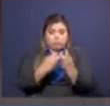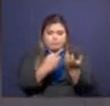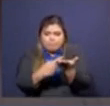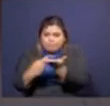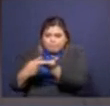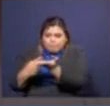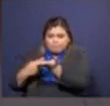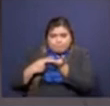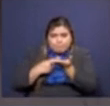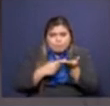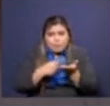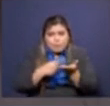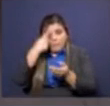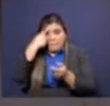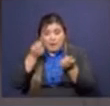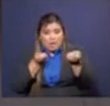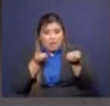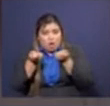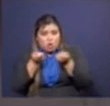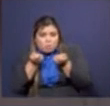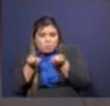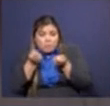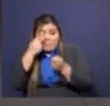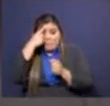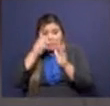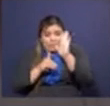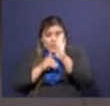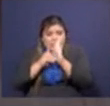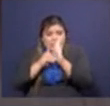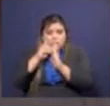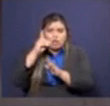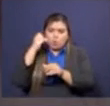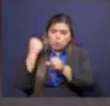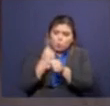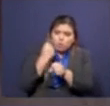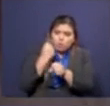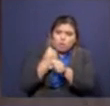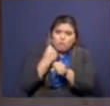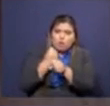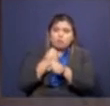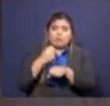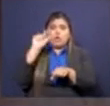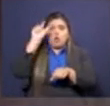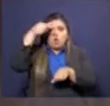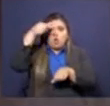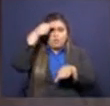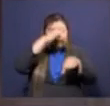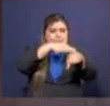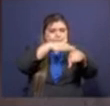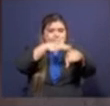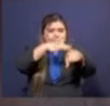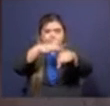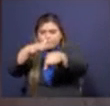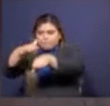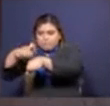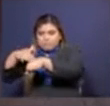economía y para el desarrollo laboral convocada por el gobierno, instalada el